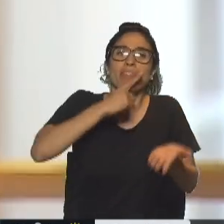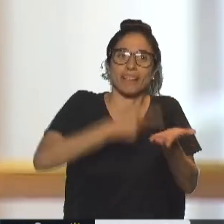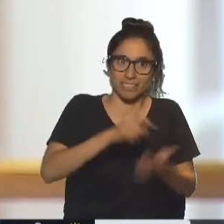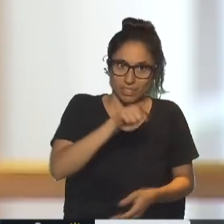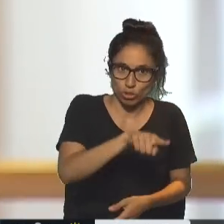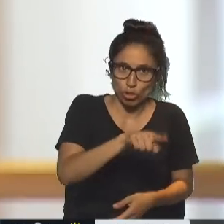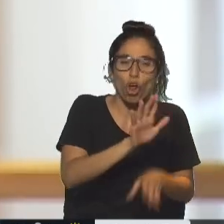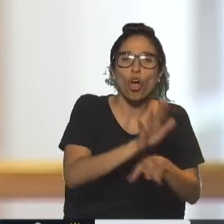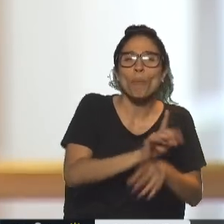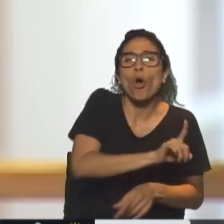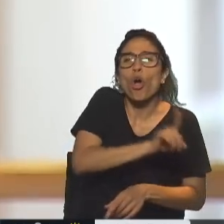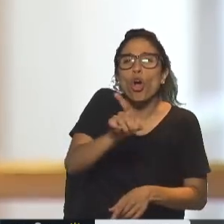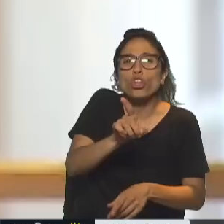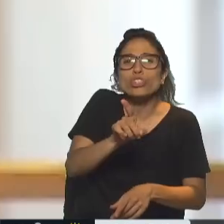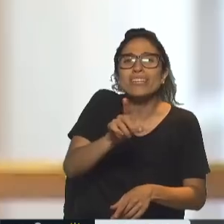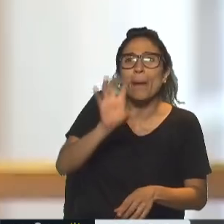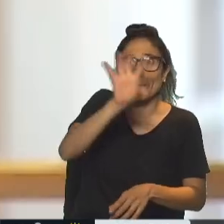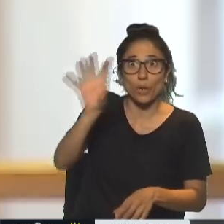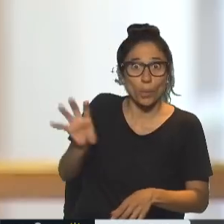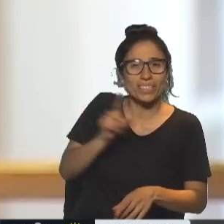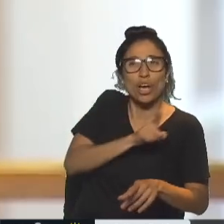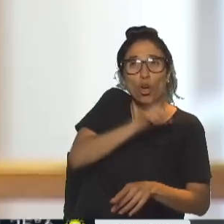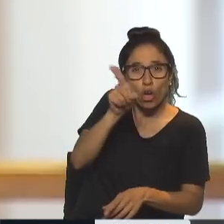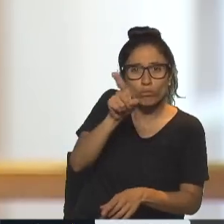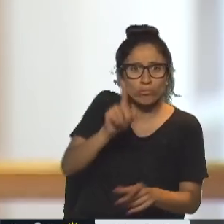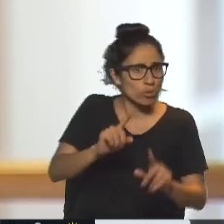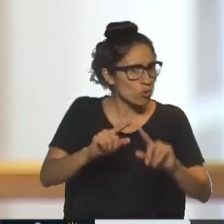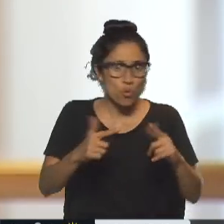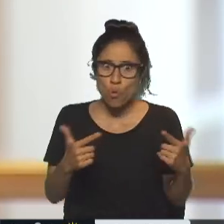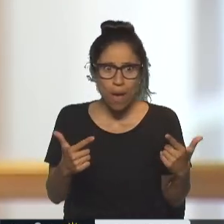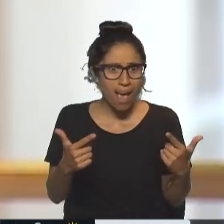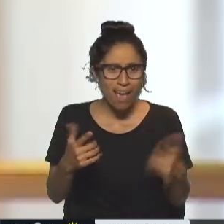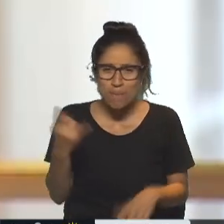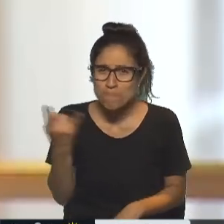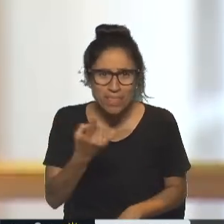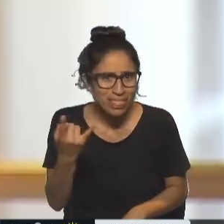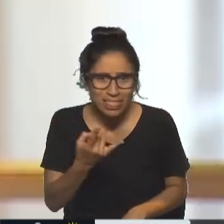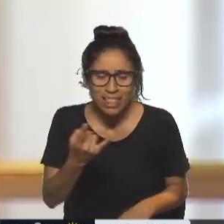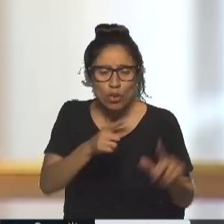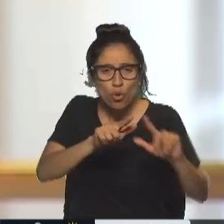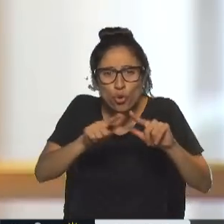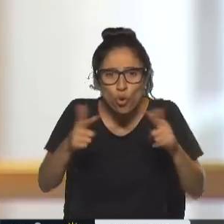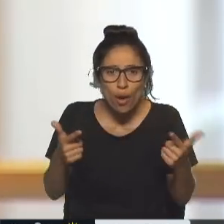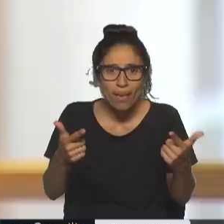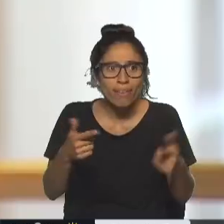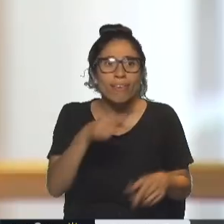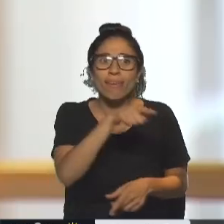lo que intenta instalar el kirchnerismo para confundir. No afecta a las provincias. El fallo lo